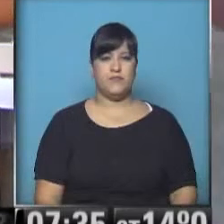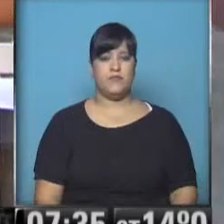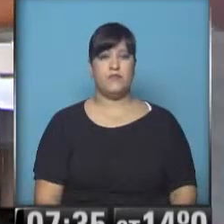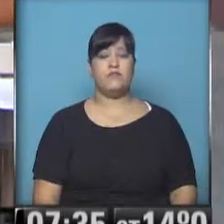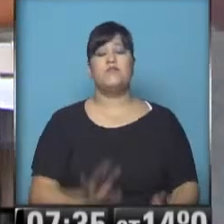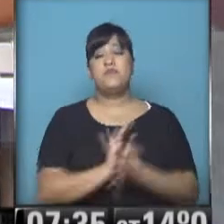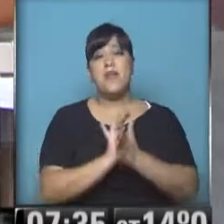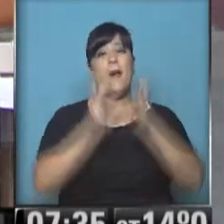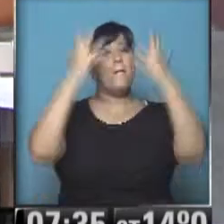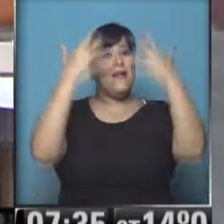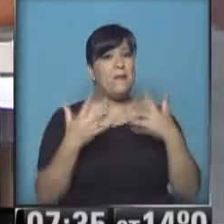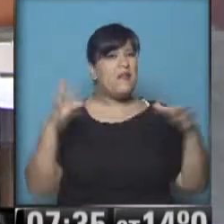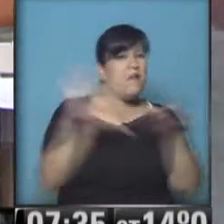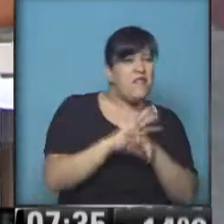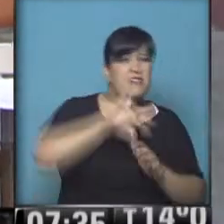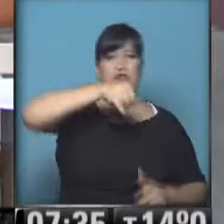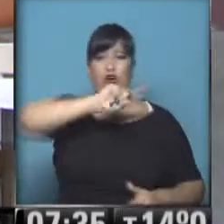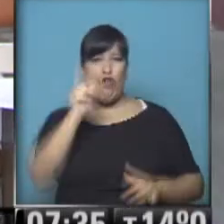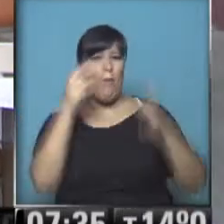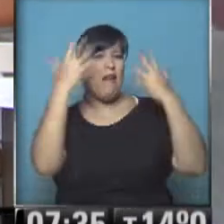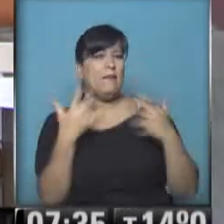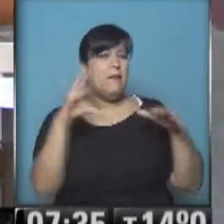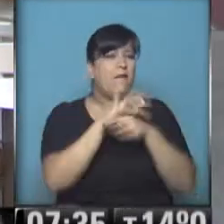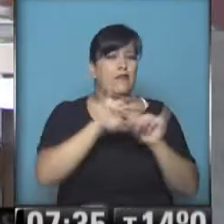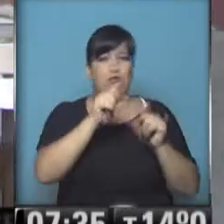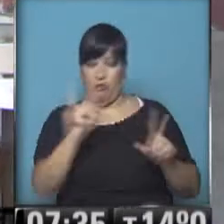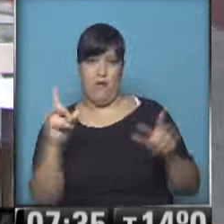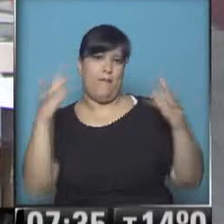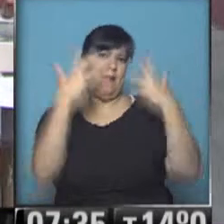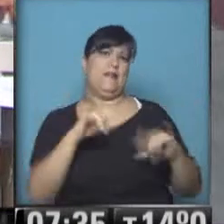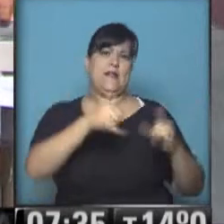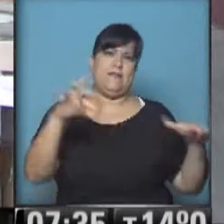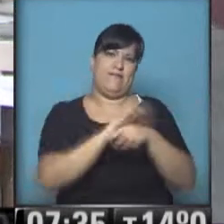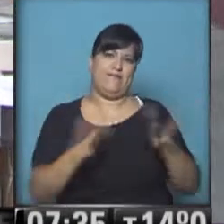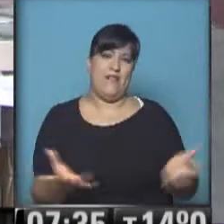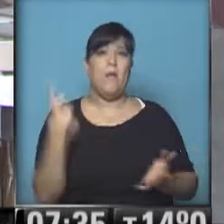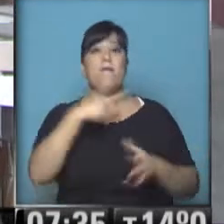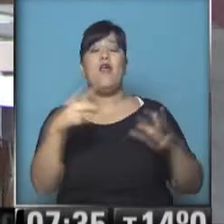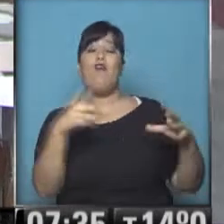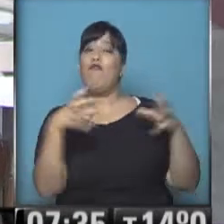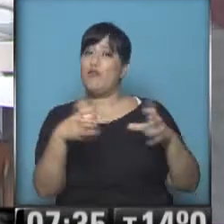¿Matemáticas son perfectas o no lo son? No. ¿O sí? Sí, las matemáticas sí son perfectas. Pero en fútbol no.